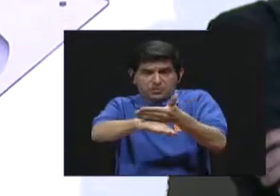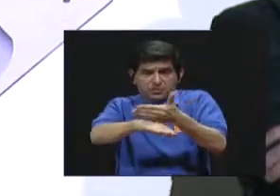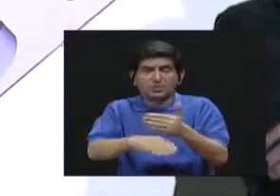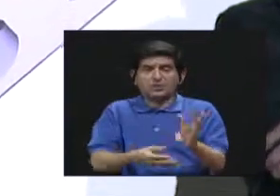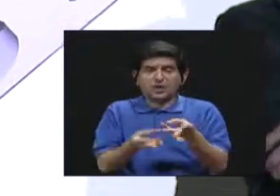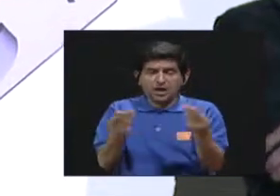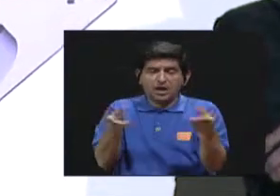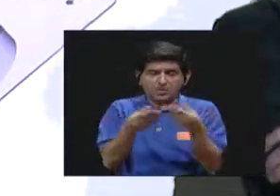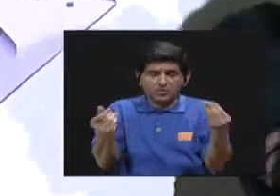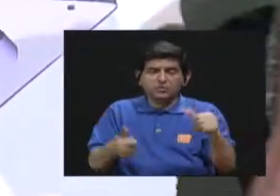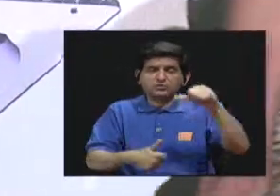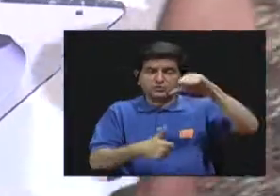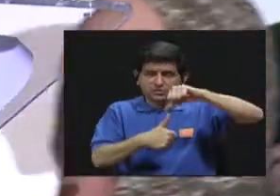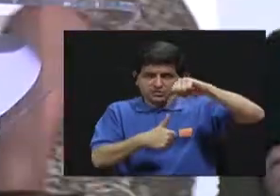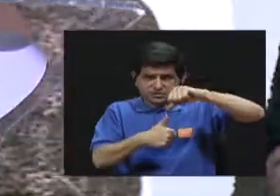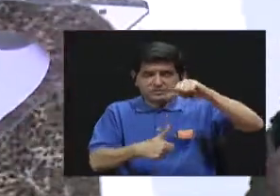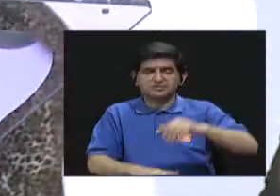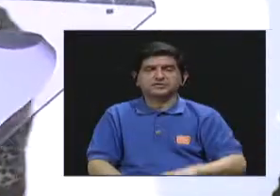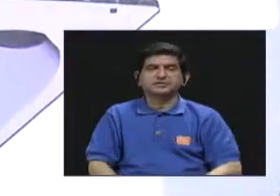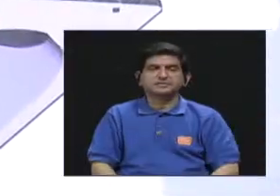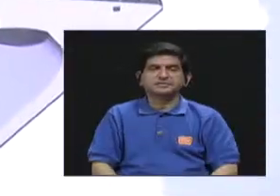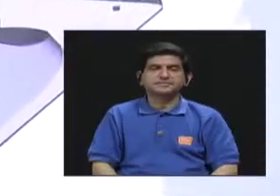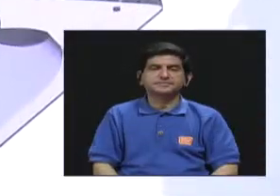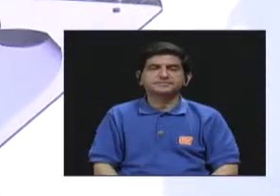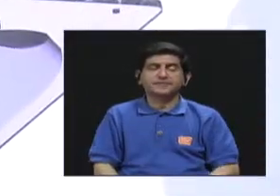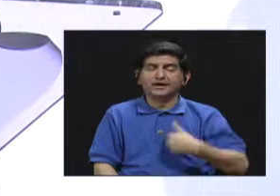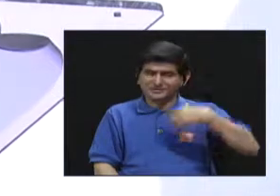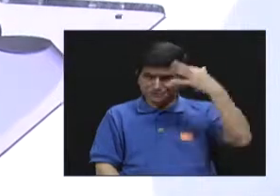de centroamericana. Y creo que